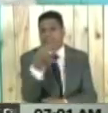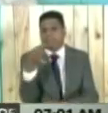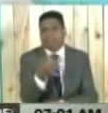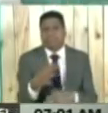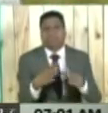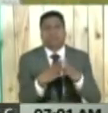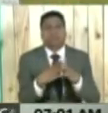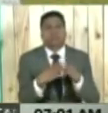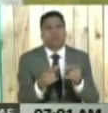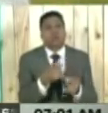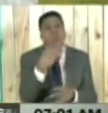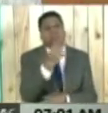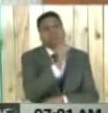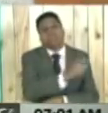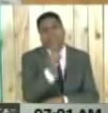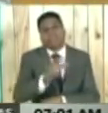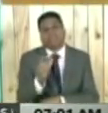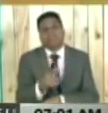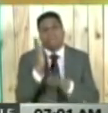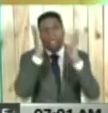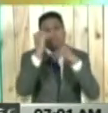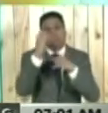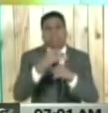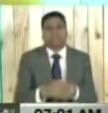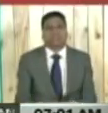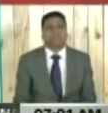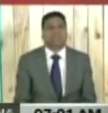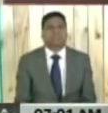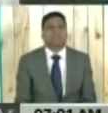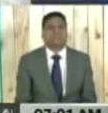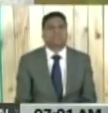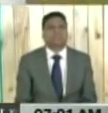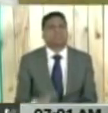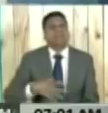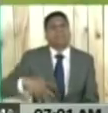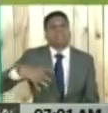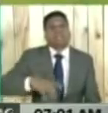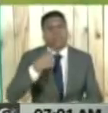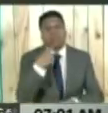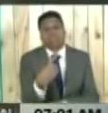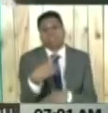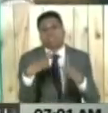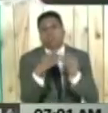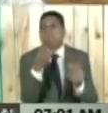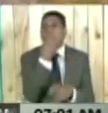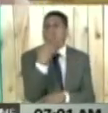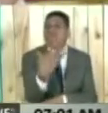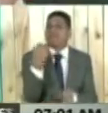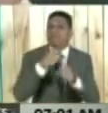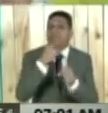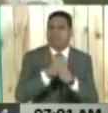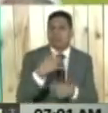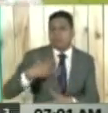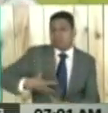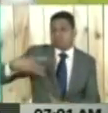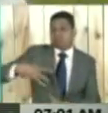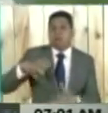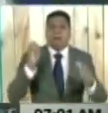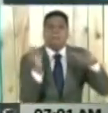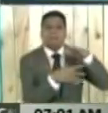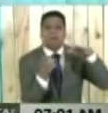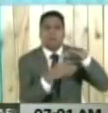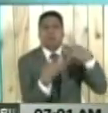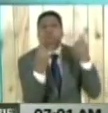por la cantidad de gente que atiende, no porque, insisto, no, el capitalismo habla de eficiencia cuando las empresas tienen un poco real en un banco y explotan a los